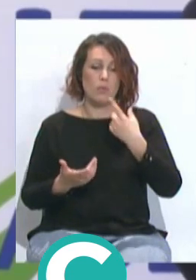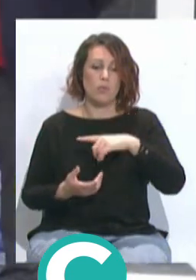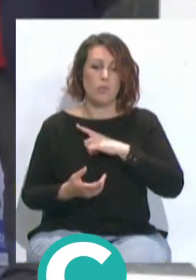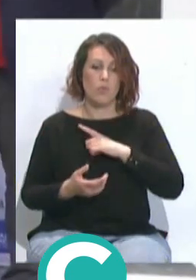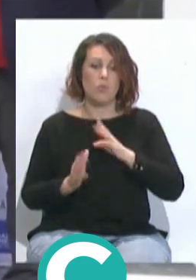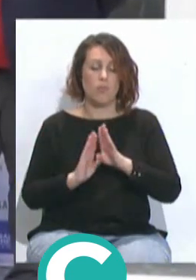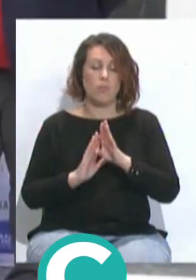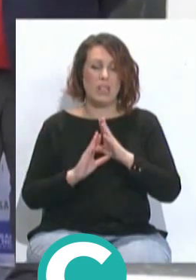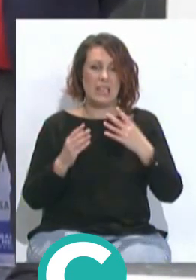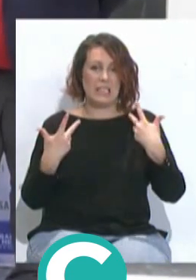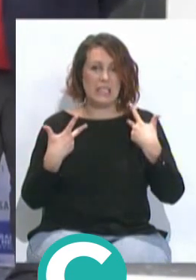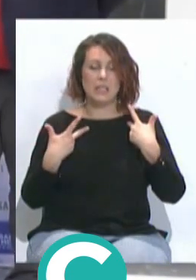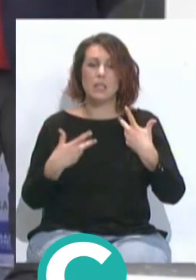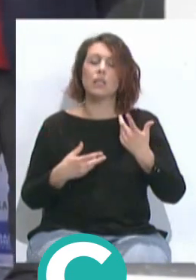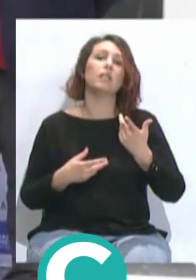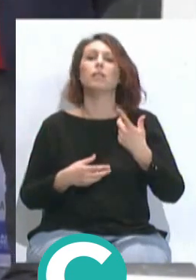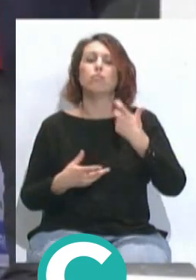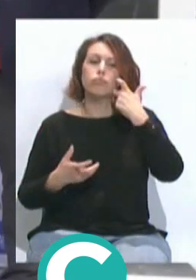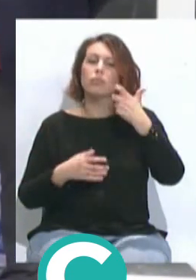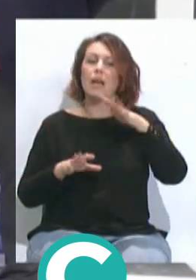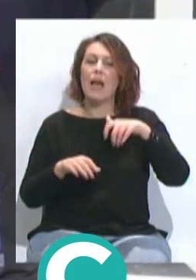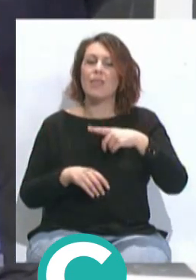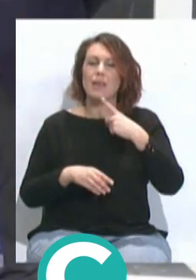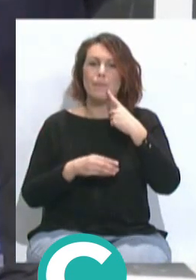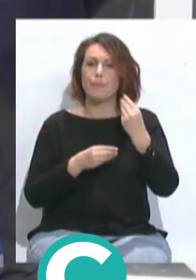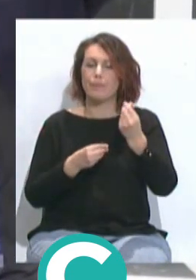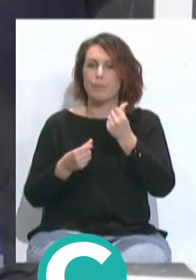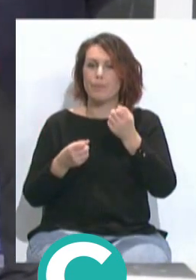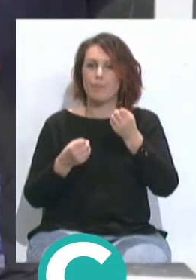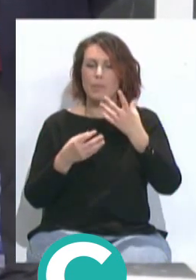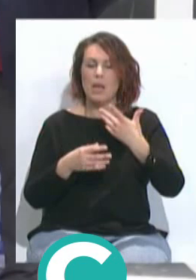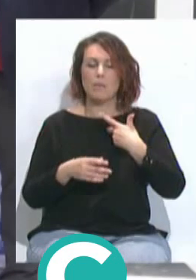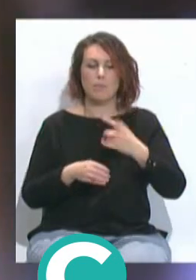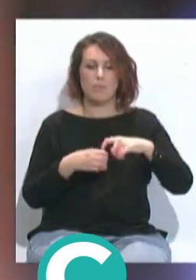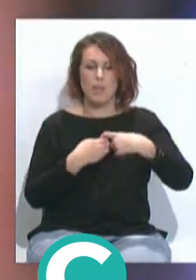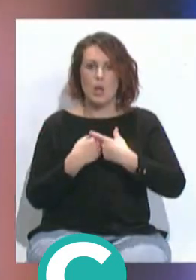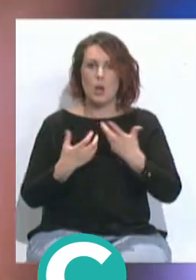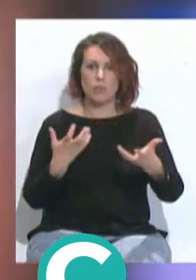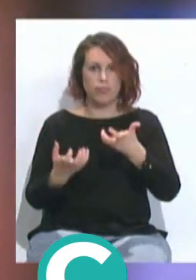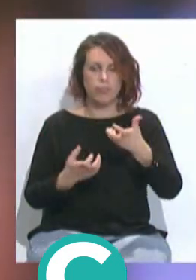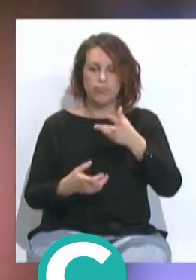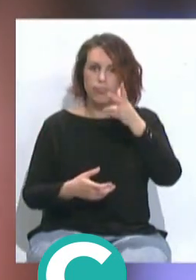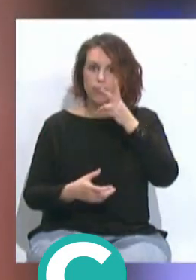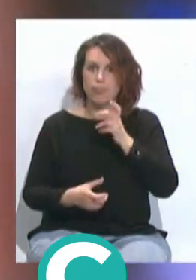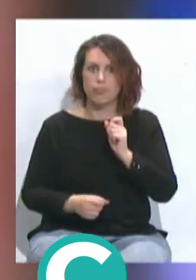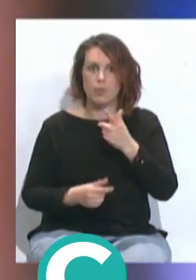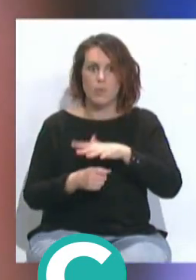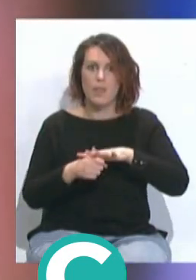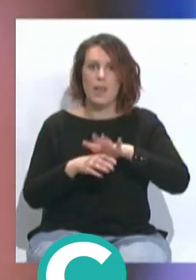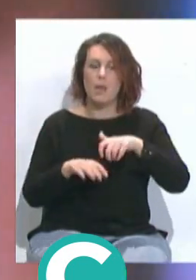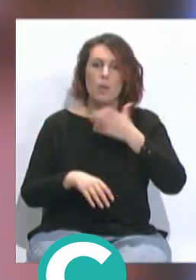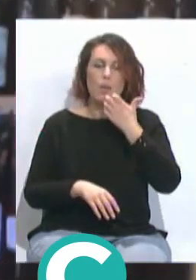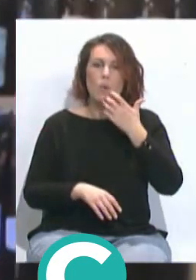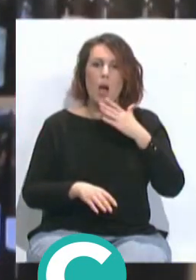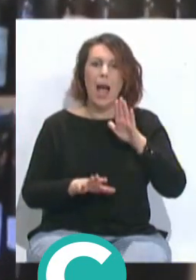aún viviendo Cabe destacar que Cádiz bien me sabe contará con la participación de los chefs más reputados de la provincia como